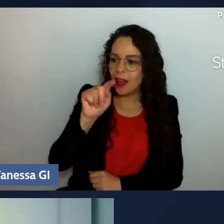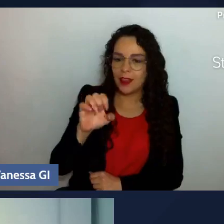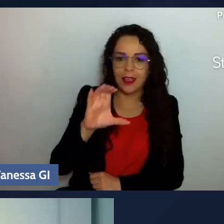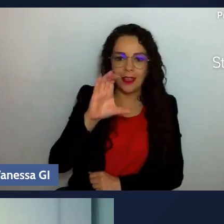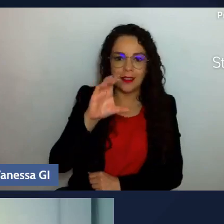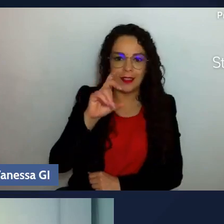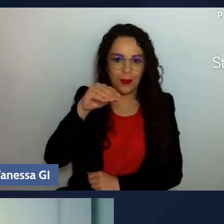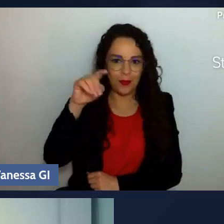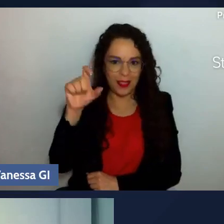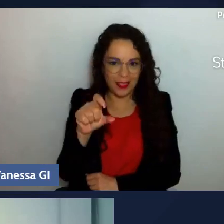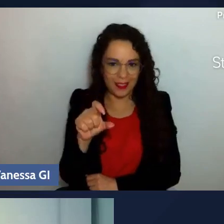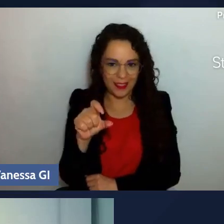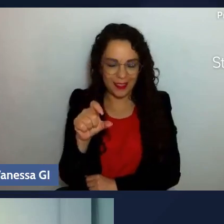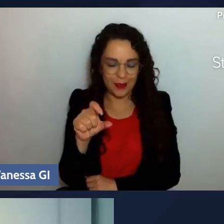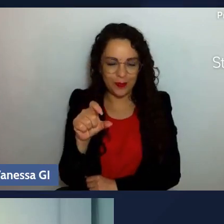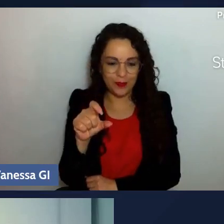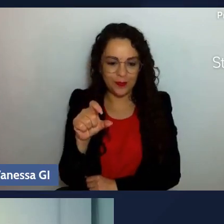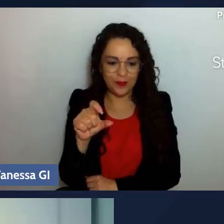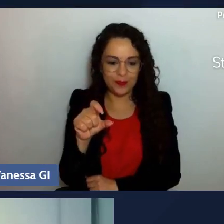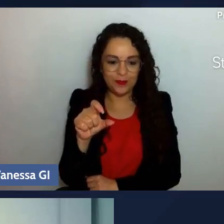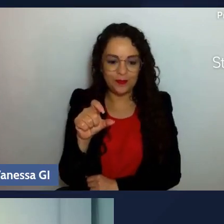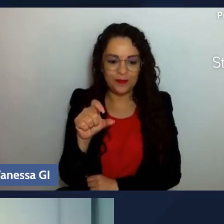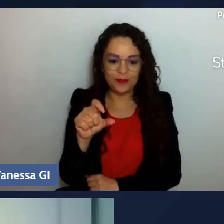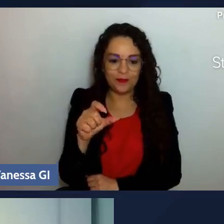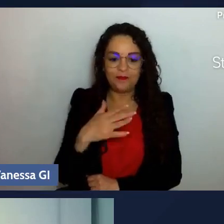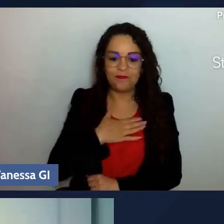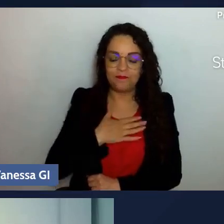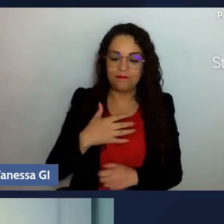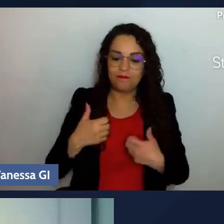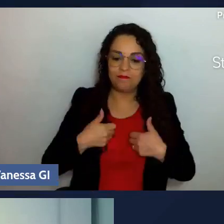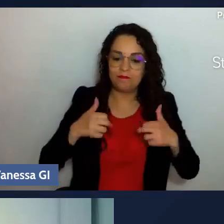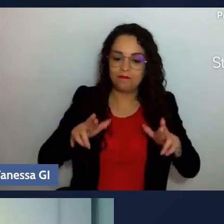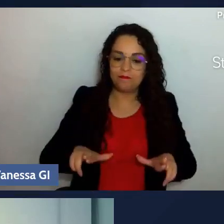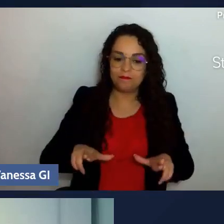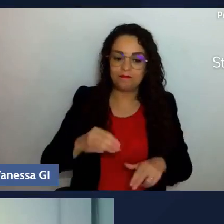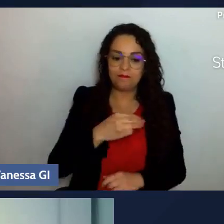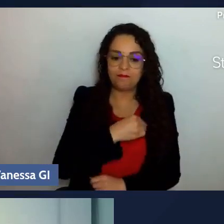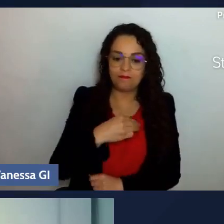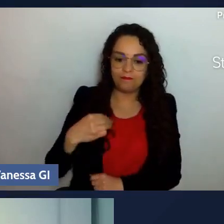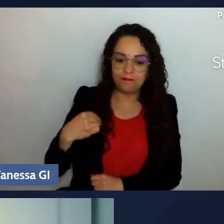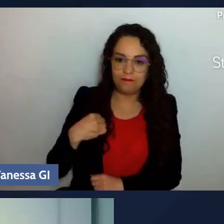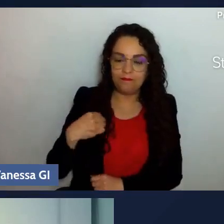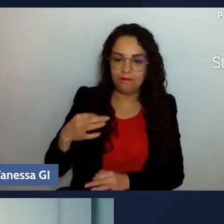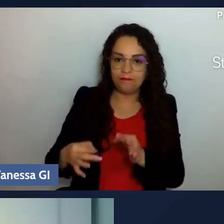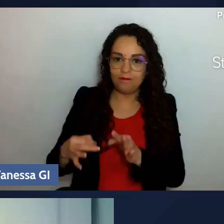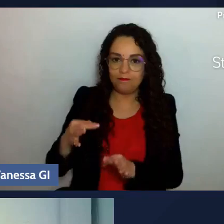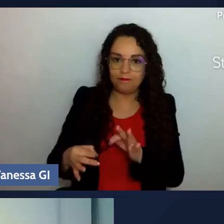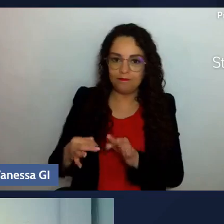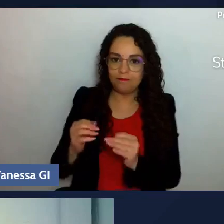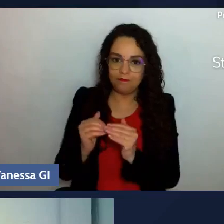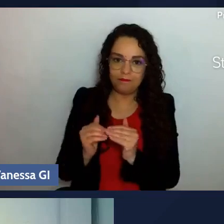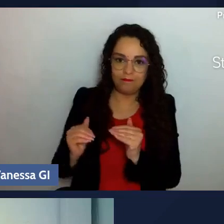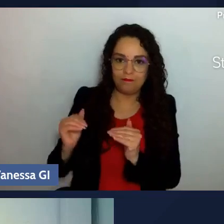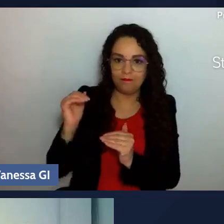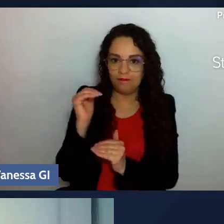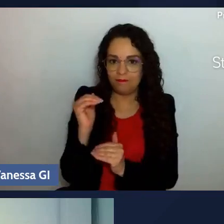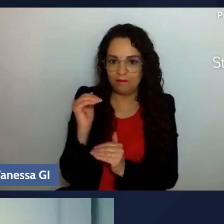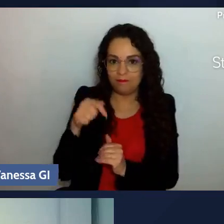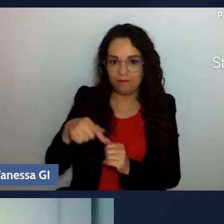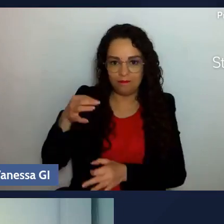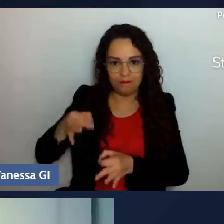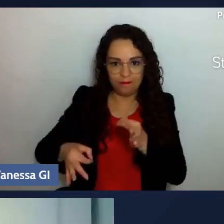Y pues bueno, a nombre de los magistrados integrantes del Pleno, sean todas y todos bienvenidos.